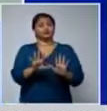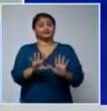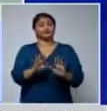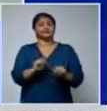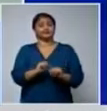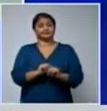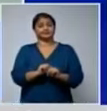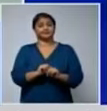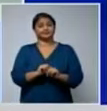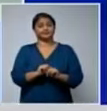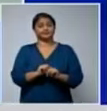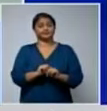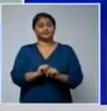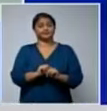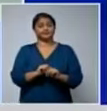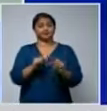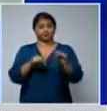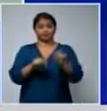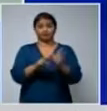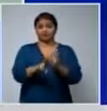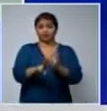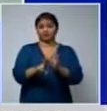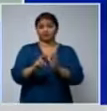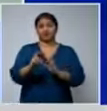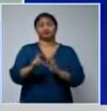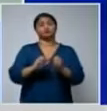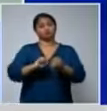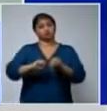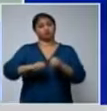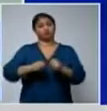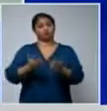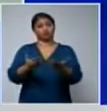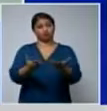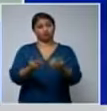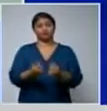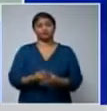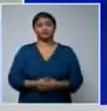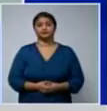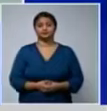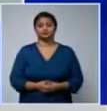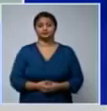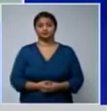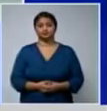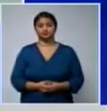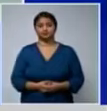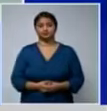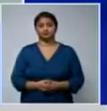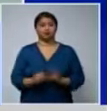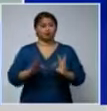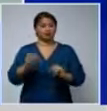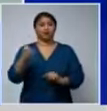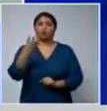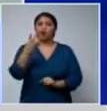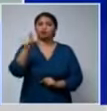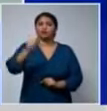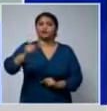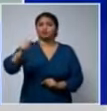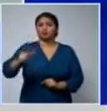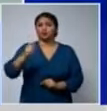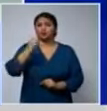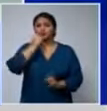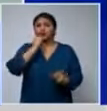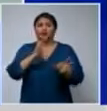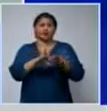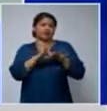la pandemia controlada y no podemos por 4 casos más, aunque es importante,